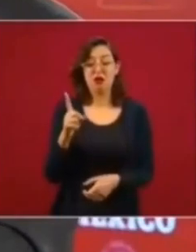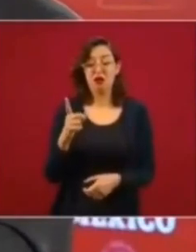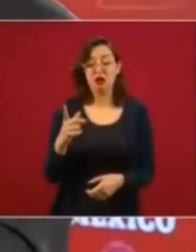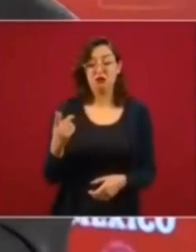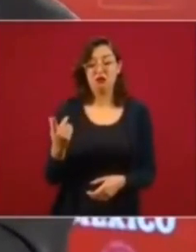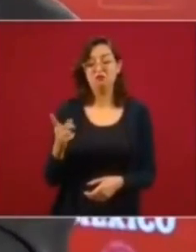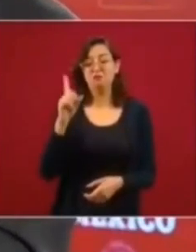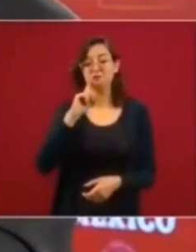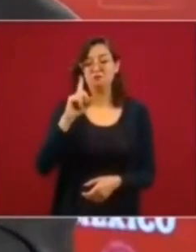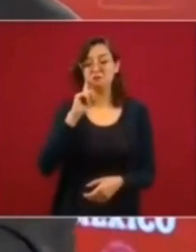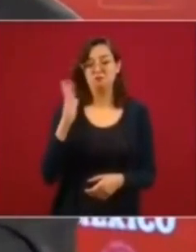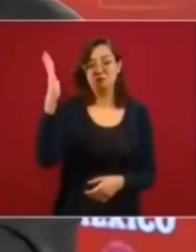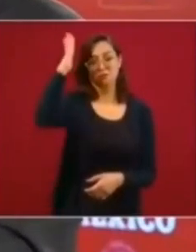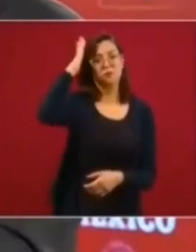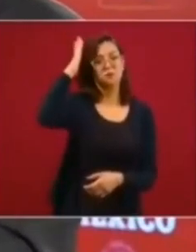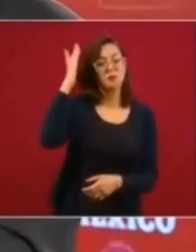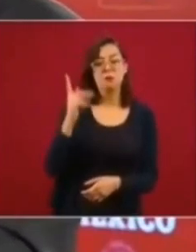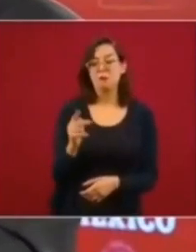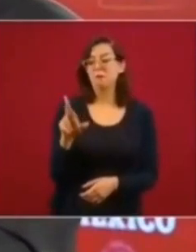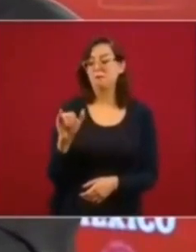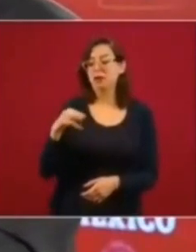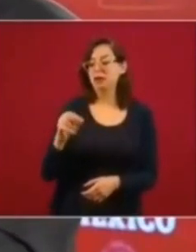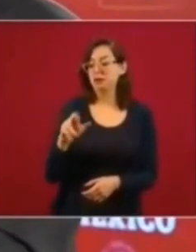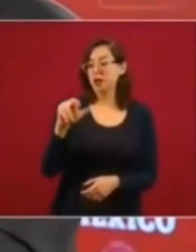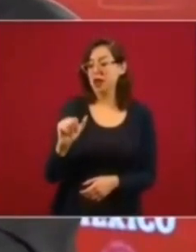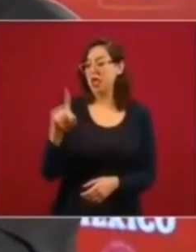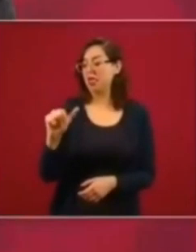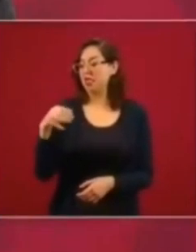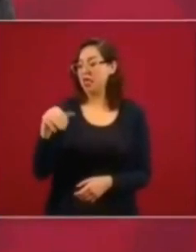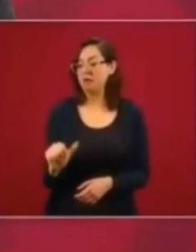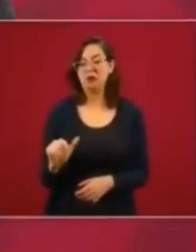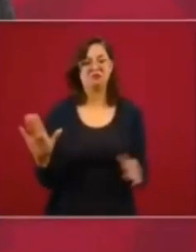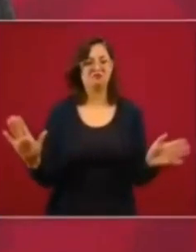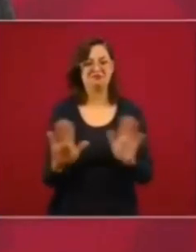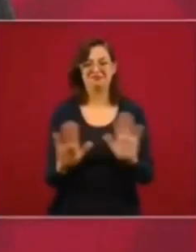es una mujer independiente con criterio